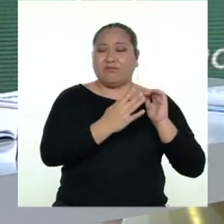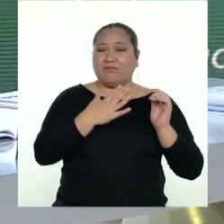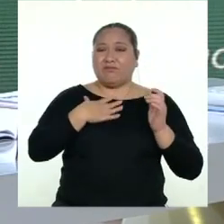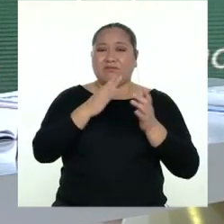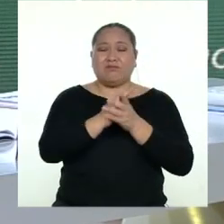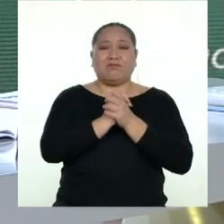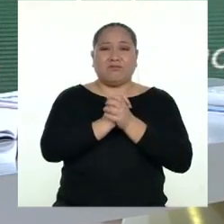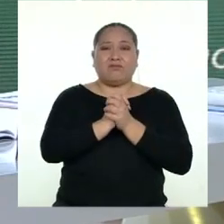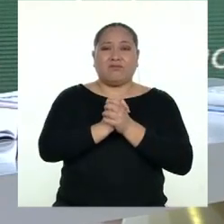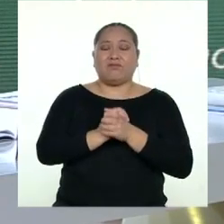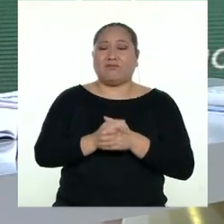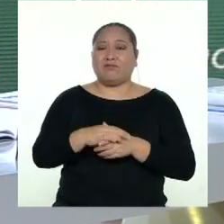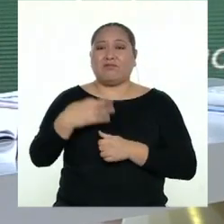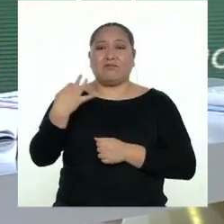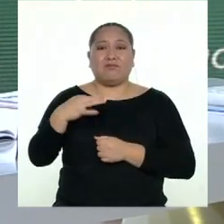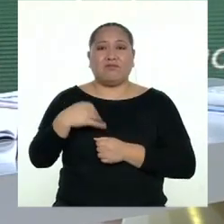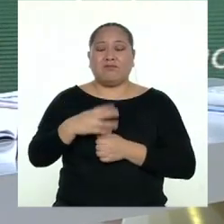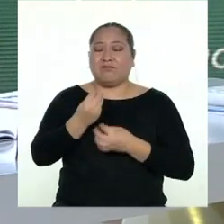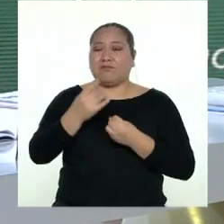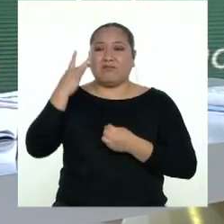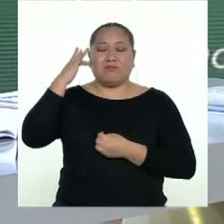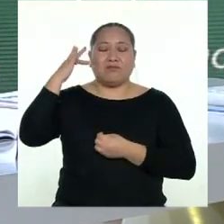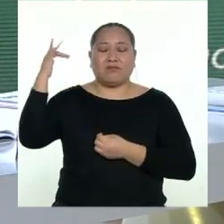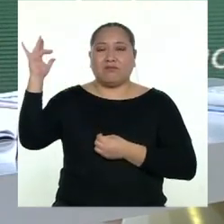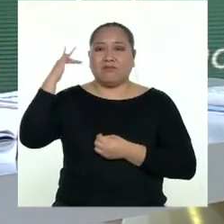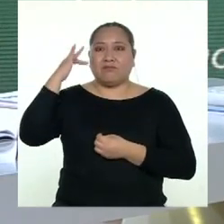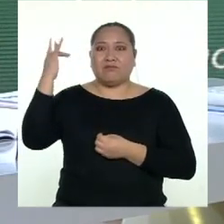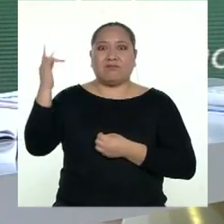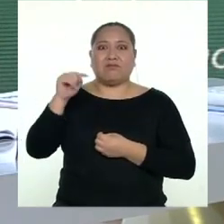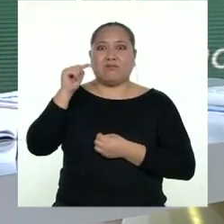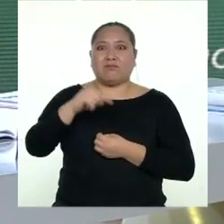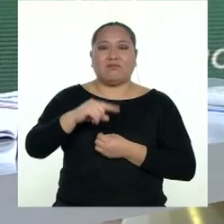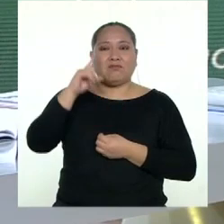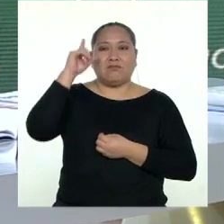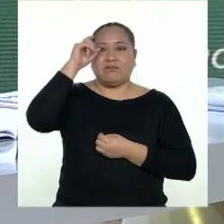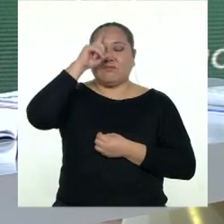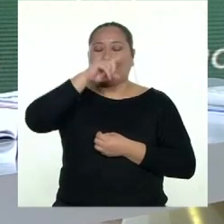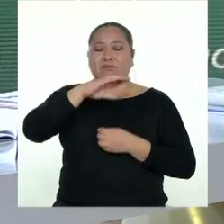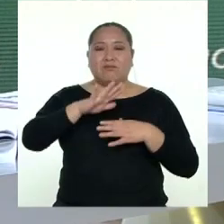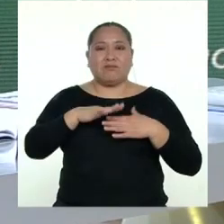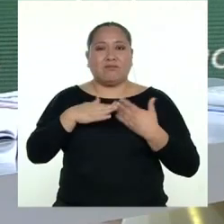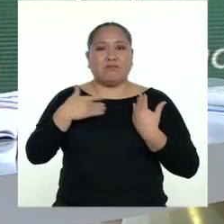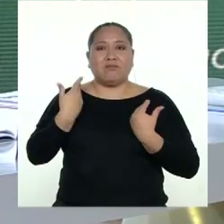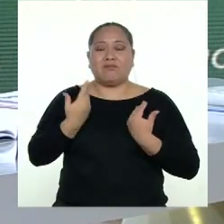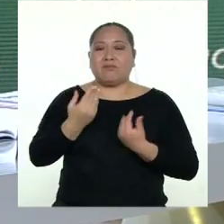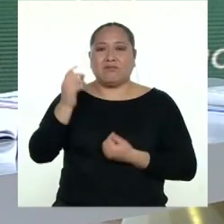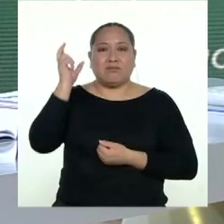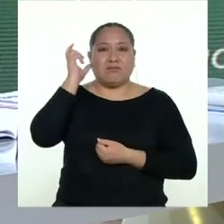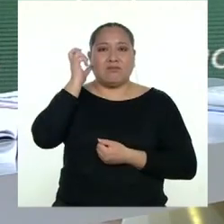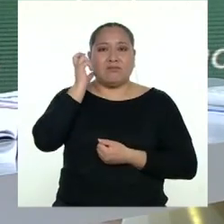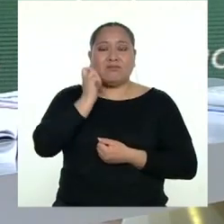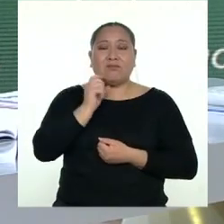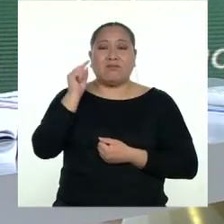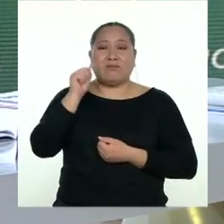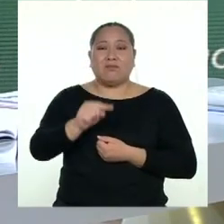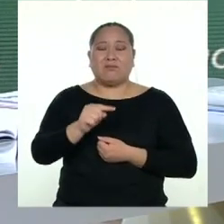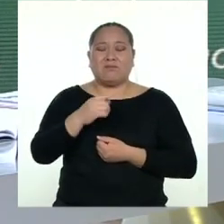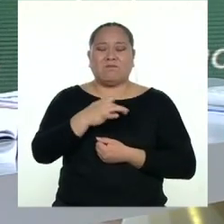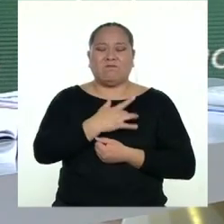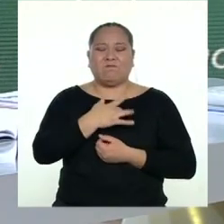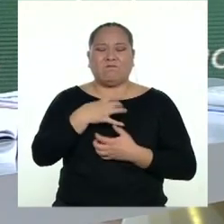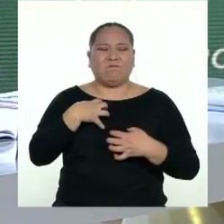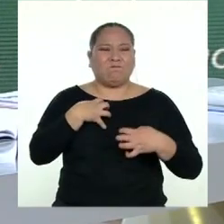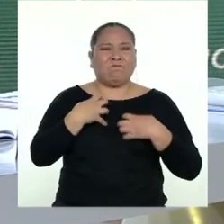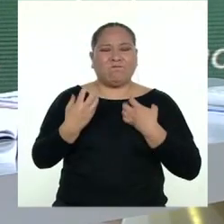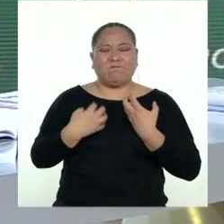amigas porque siempre hay mucho ruido y es muy difícil poder escuchar. Todo esto me tiene muy estresada